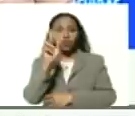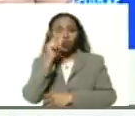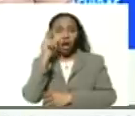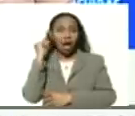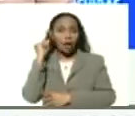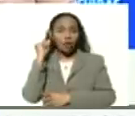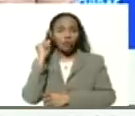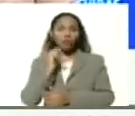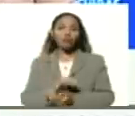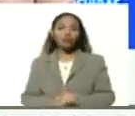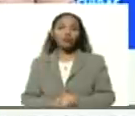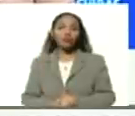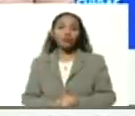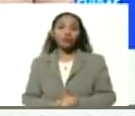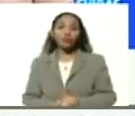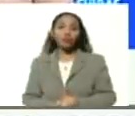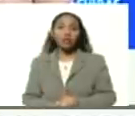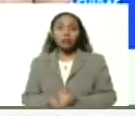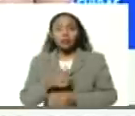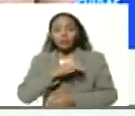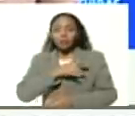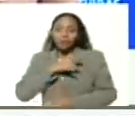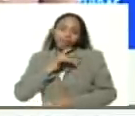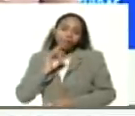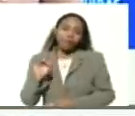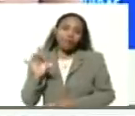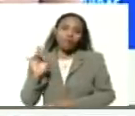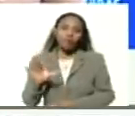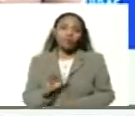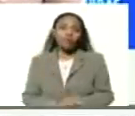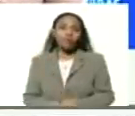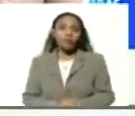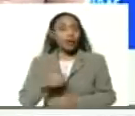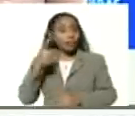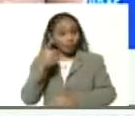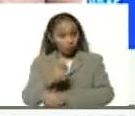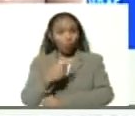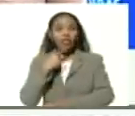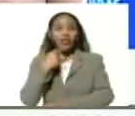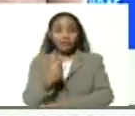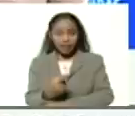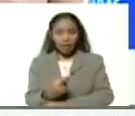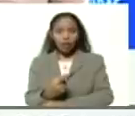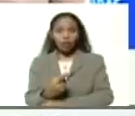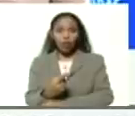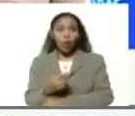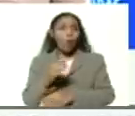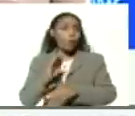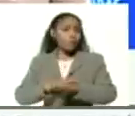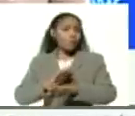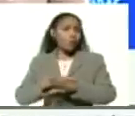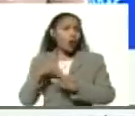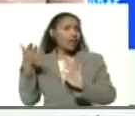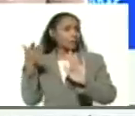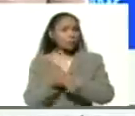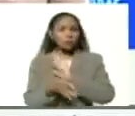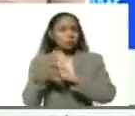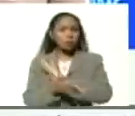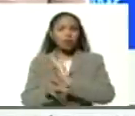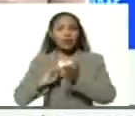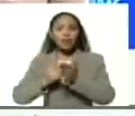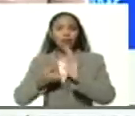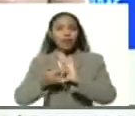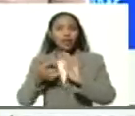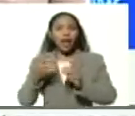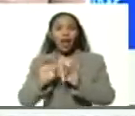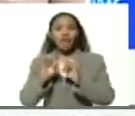y venezolanas. Lamentablemente, debemos decirlo así, por el significado que tiene en